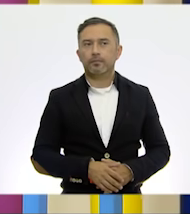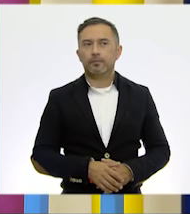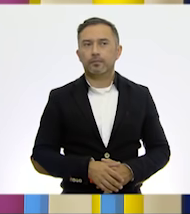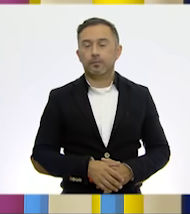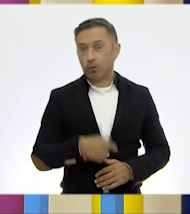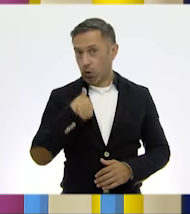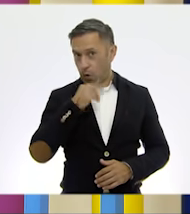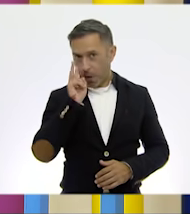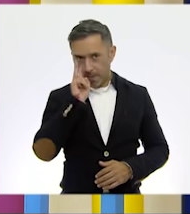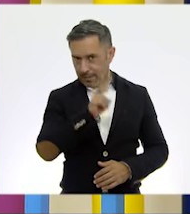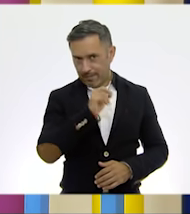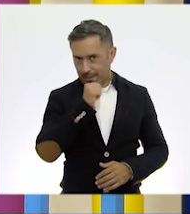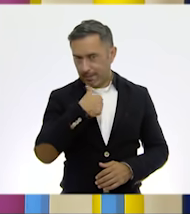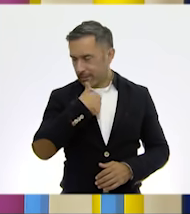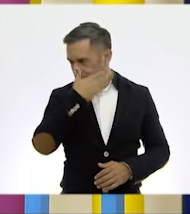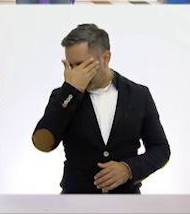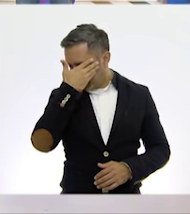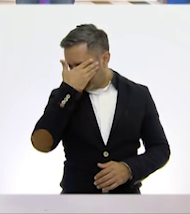Ah, pues.